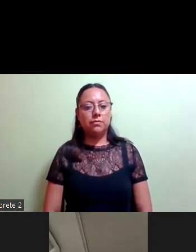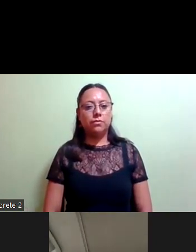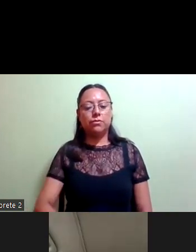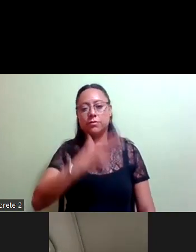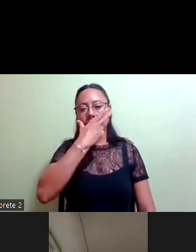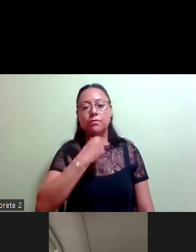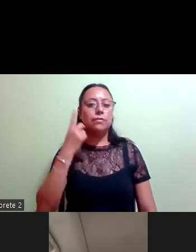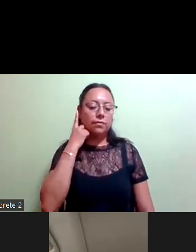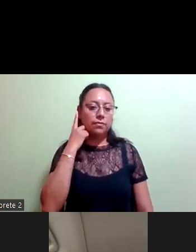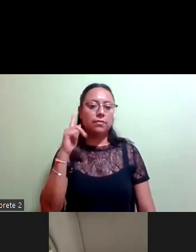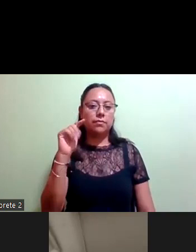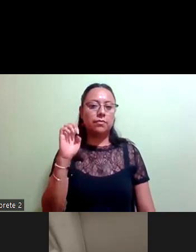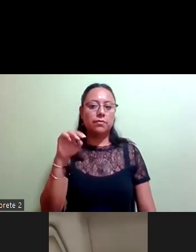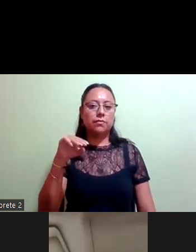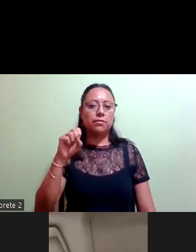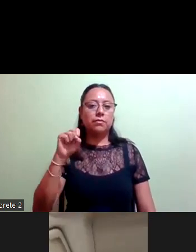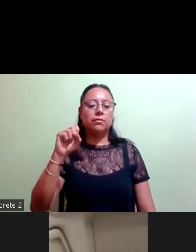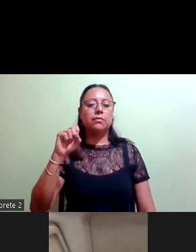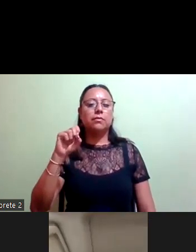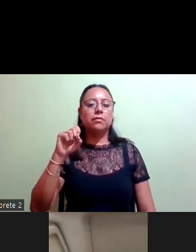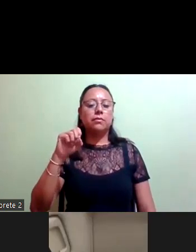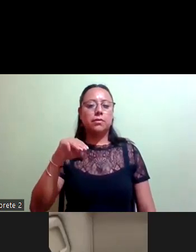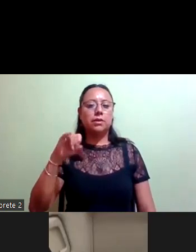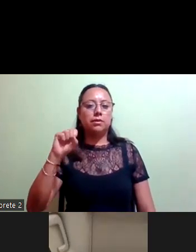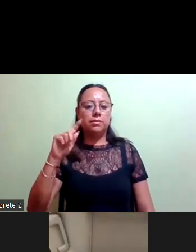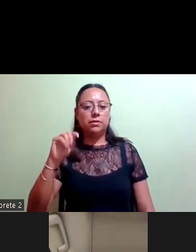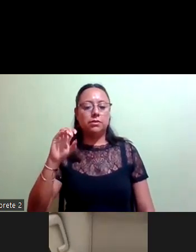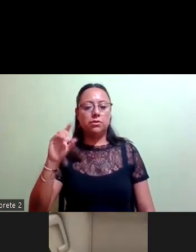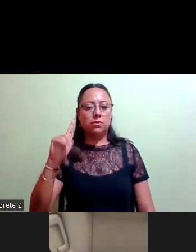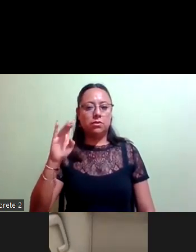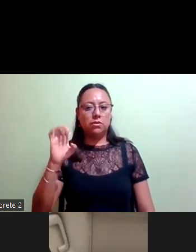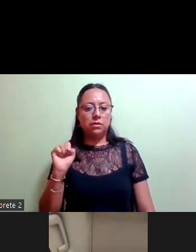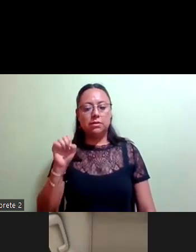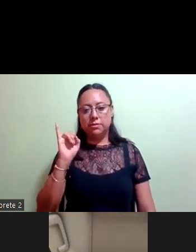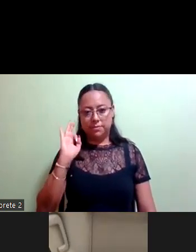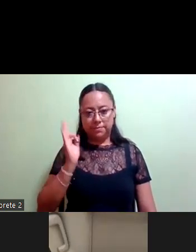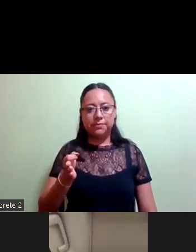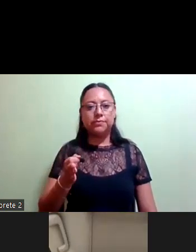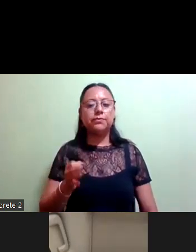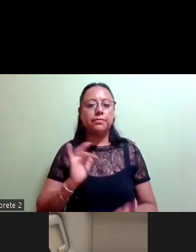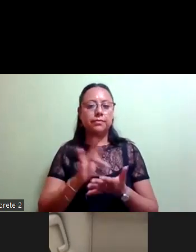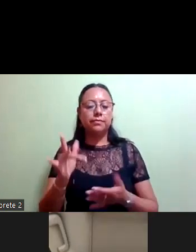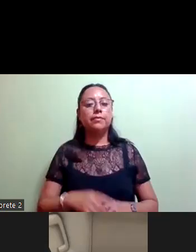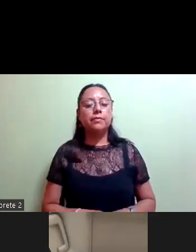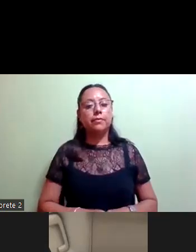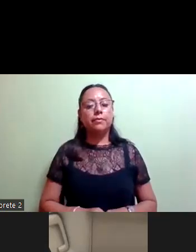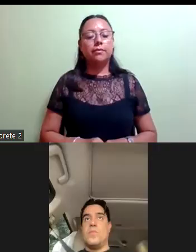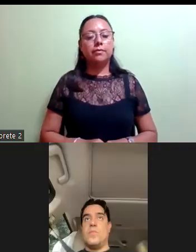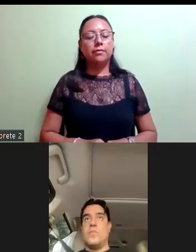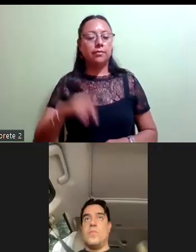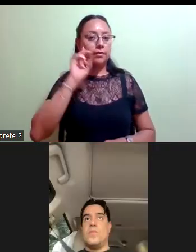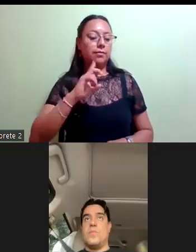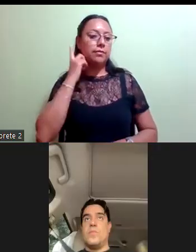Diputado Marco Antonio Temístocles Villanueva. Temístocles Villanueva en pro del dictamen. Gracias.